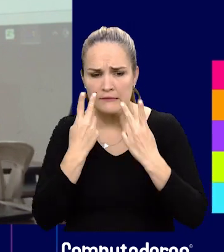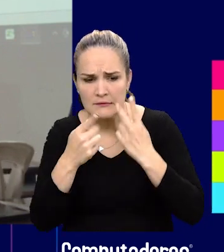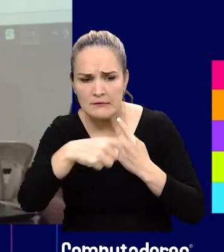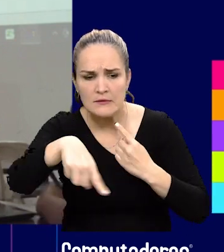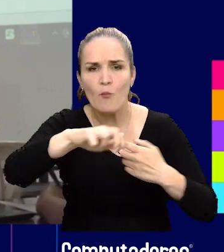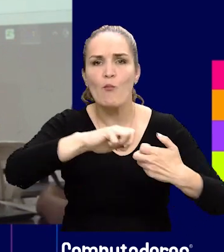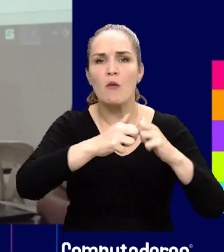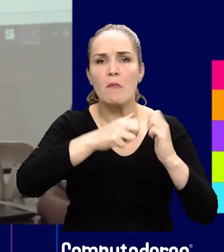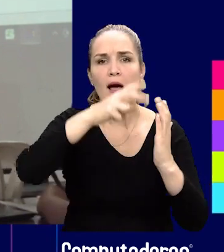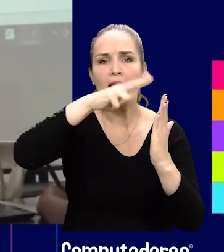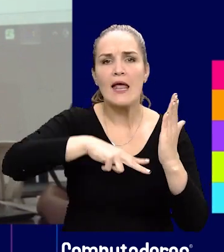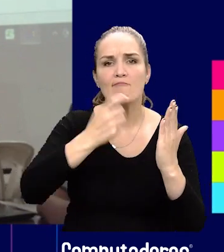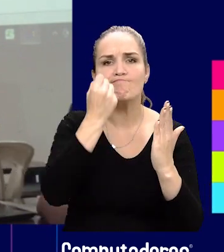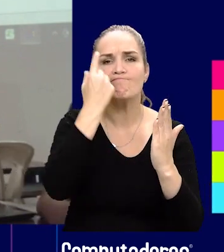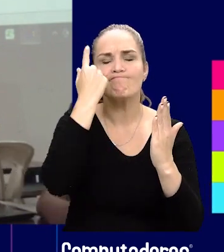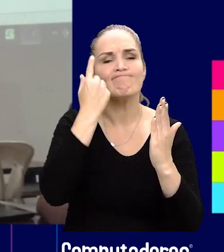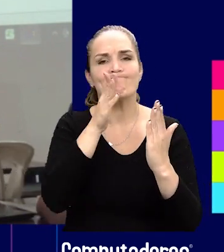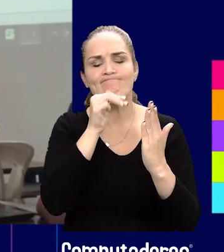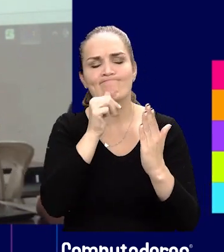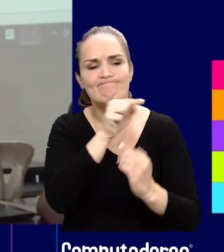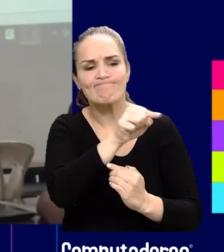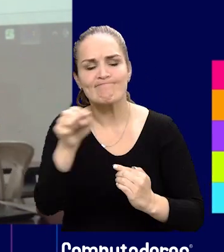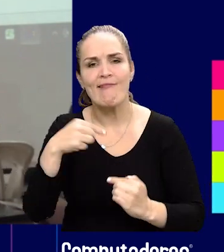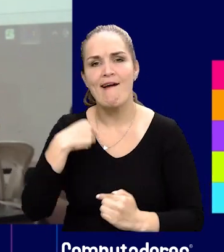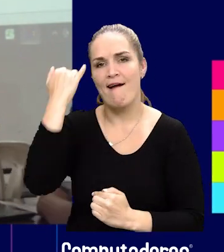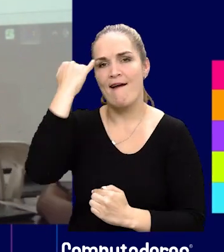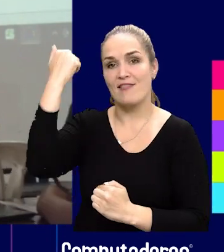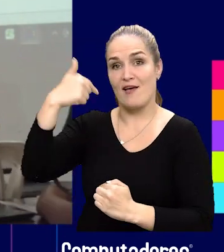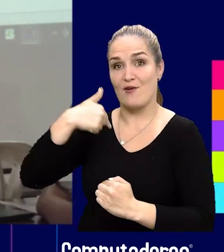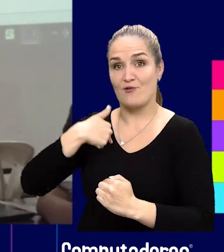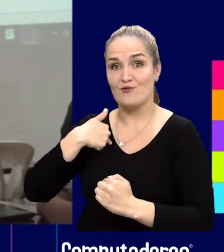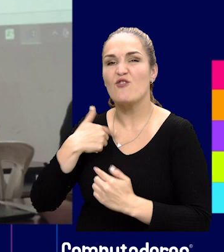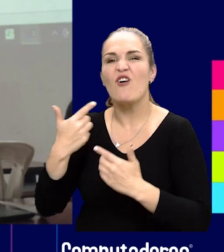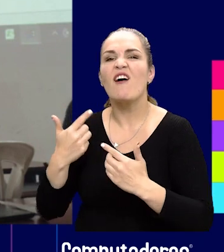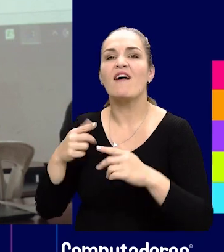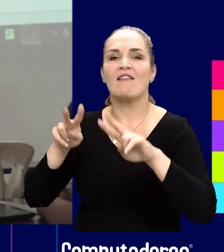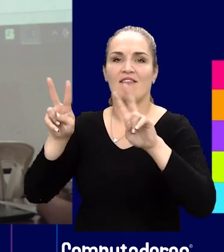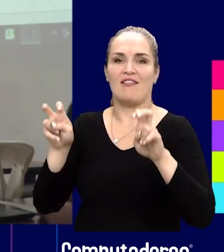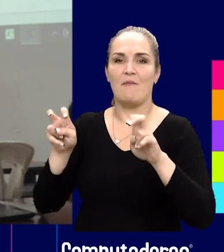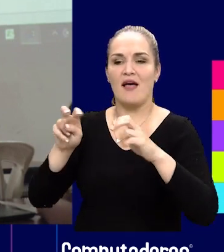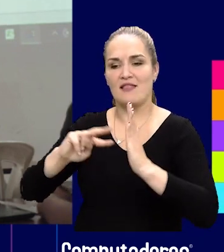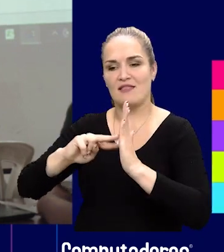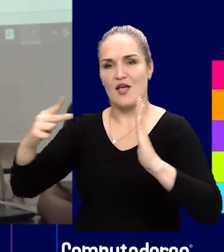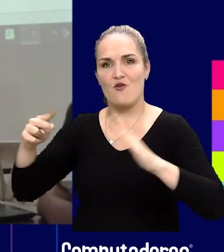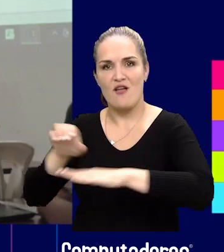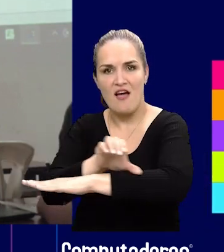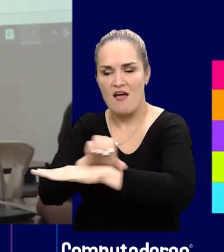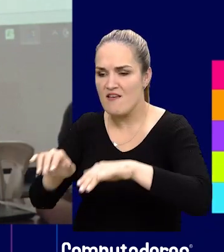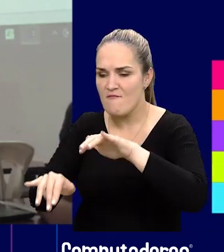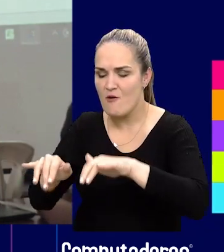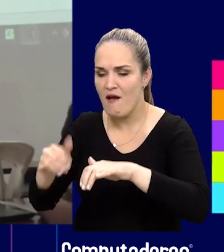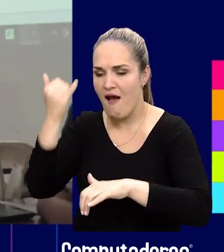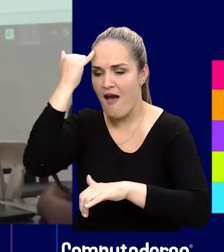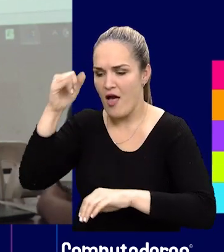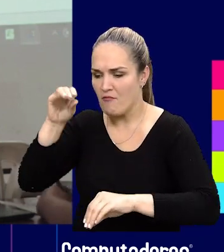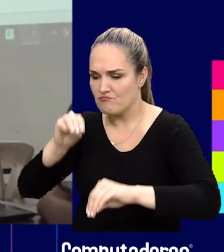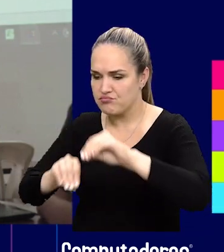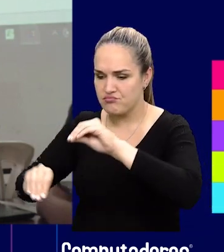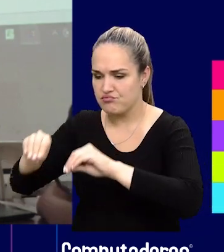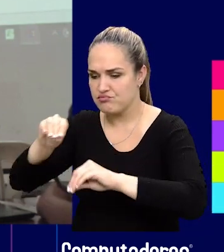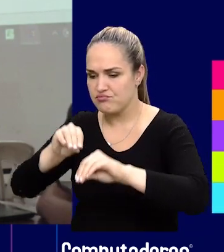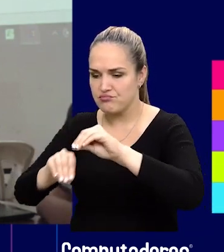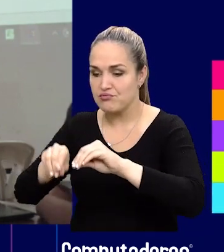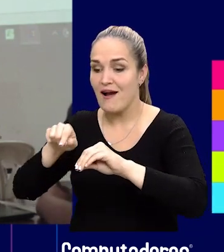comprensión lectora, me propuse desde el área de tecnología e informática crear una plataforma que permita desde las